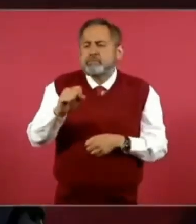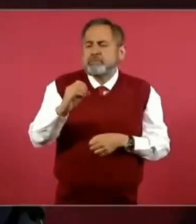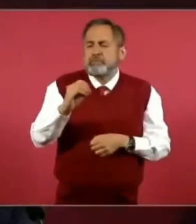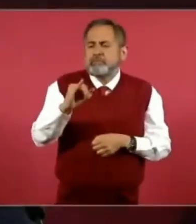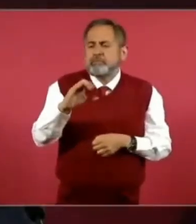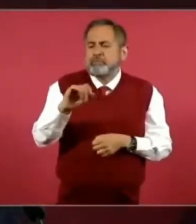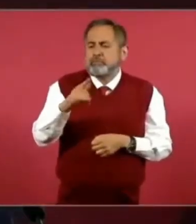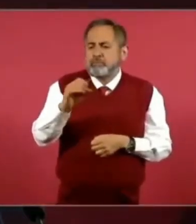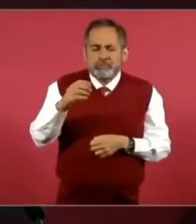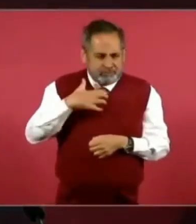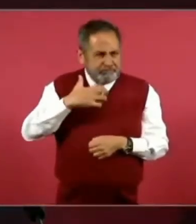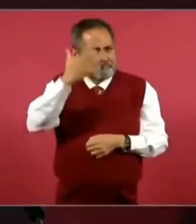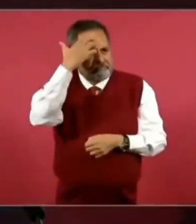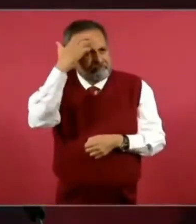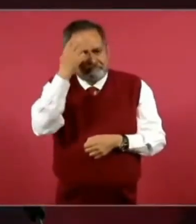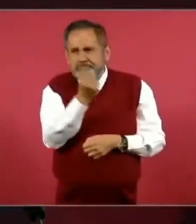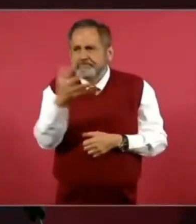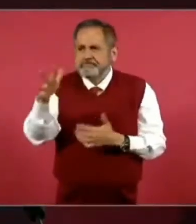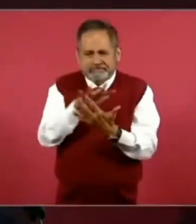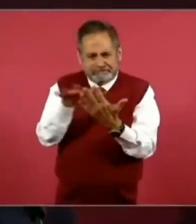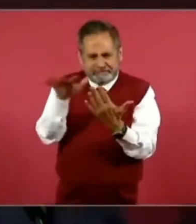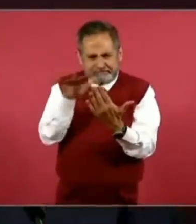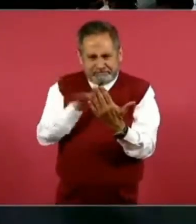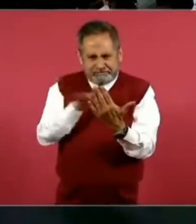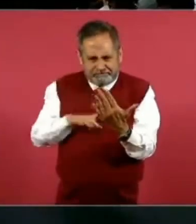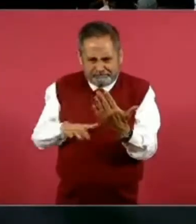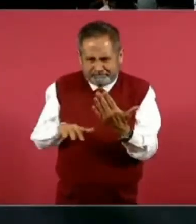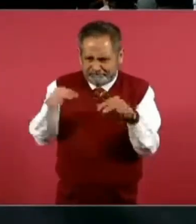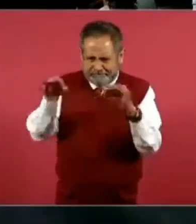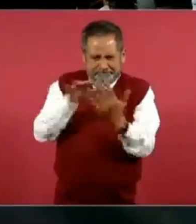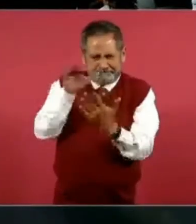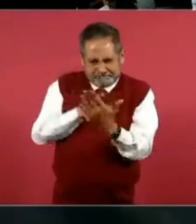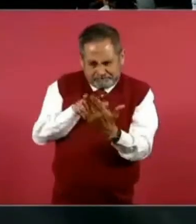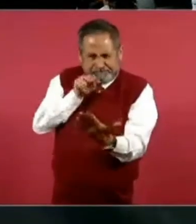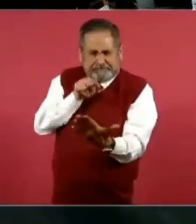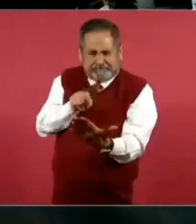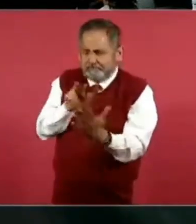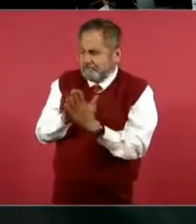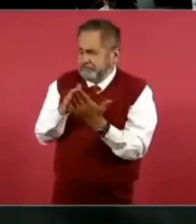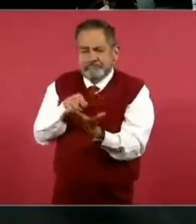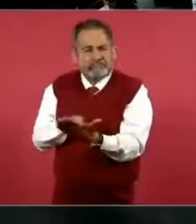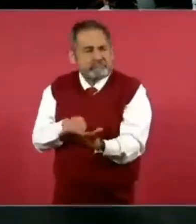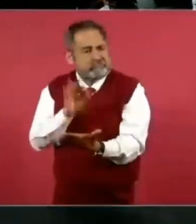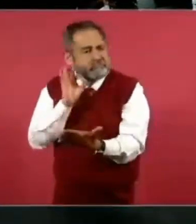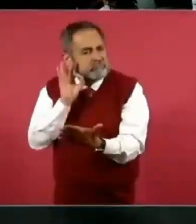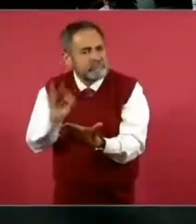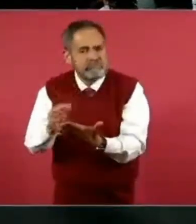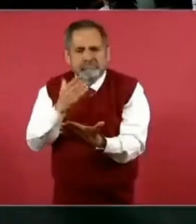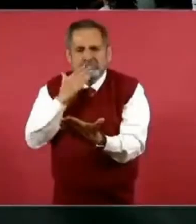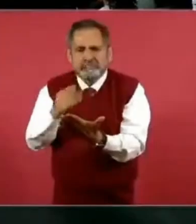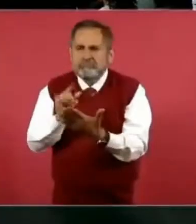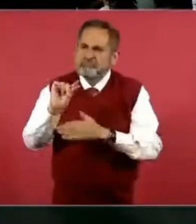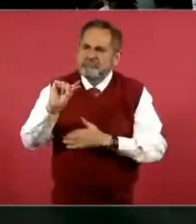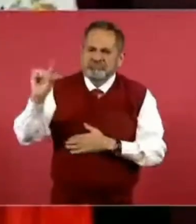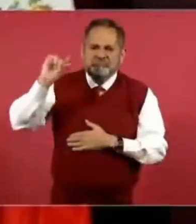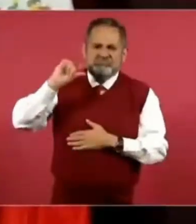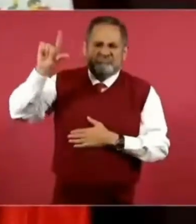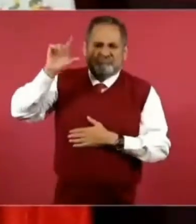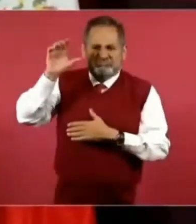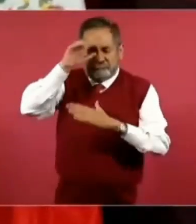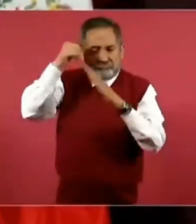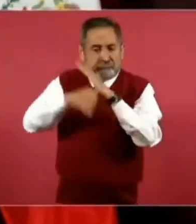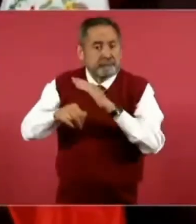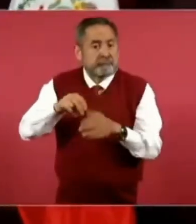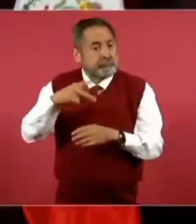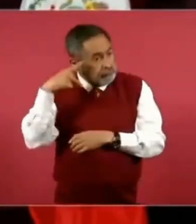Yo conozco textos, documentos, libros de científicos sociales